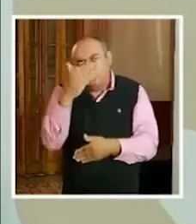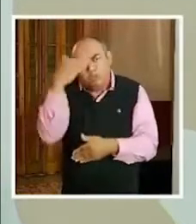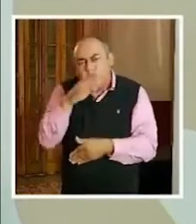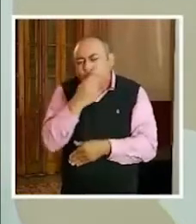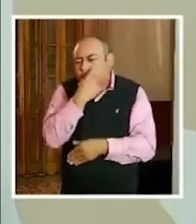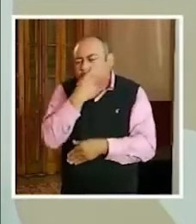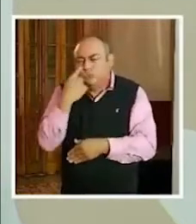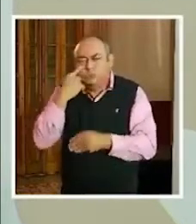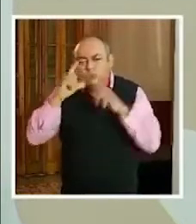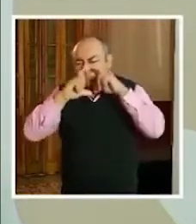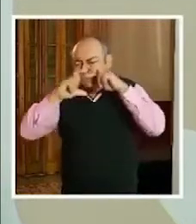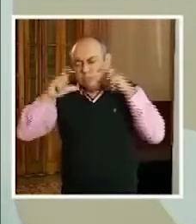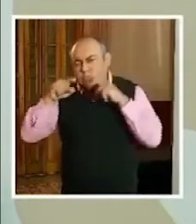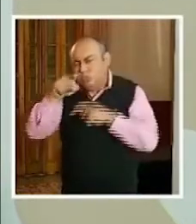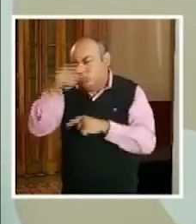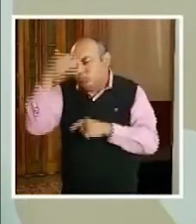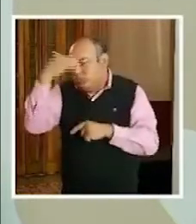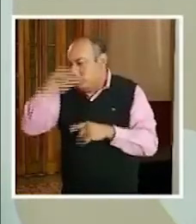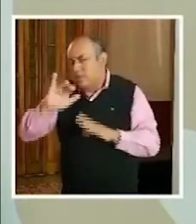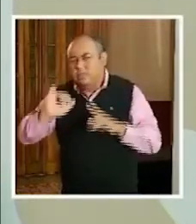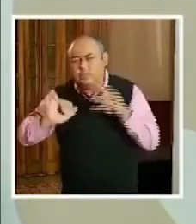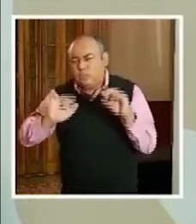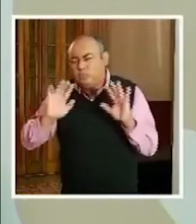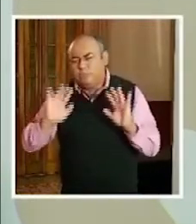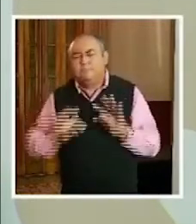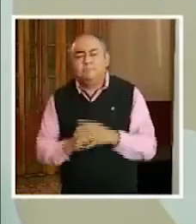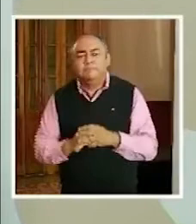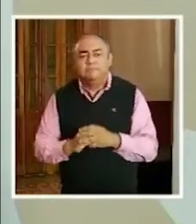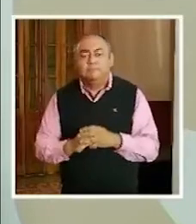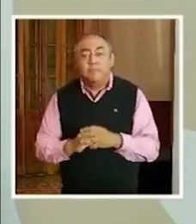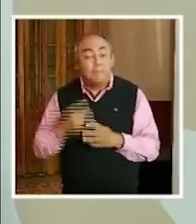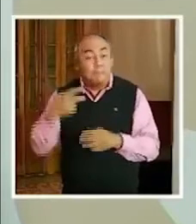con un solo lineamiento: